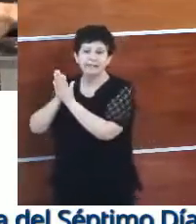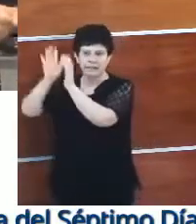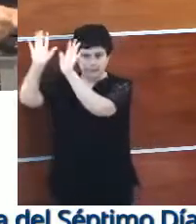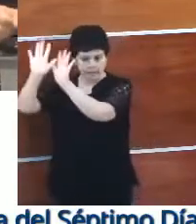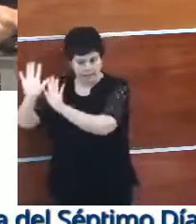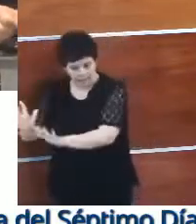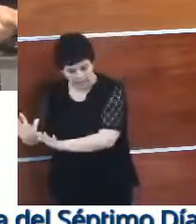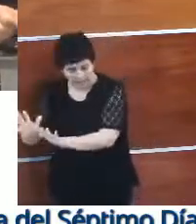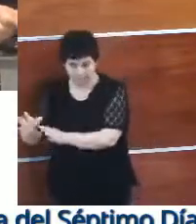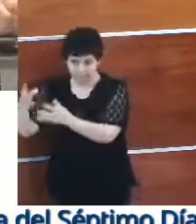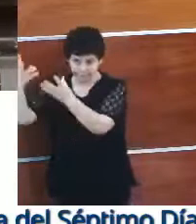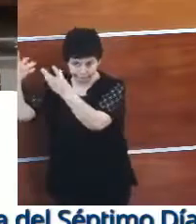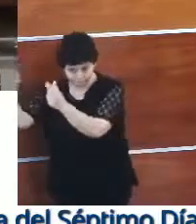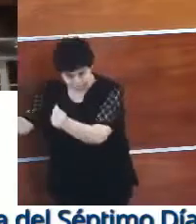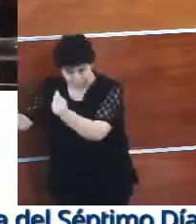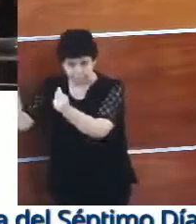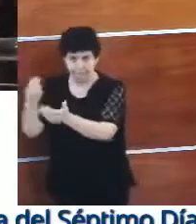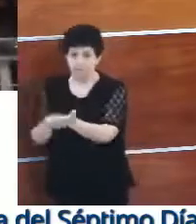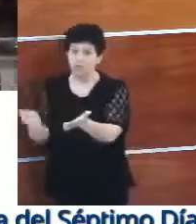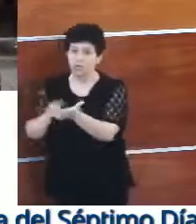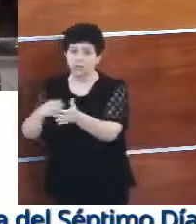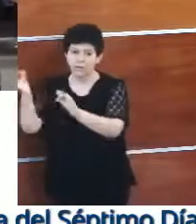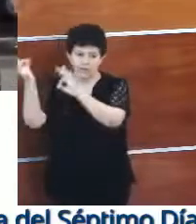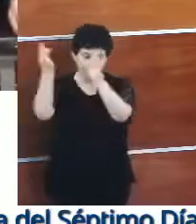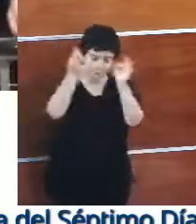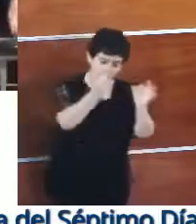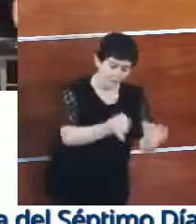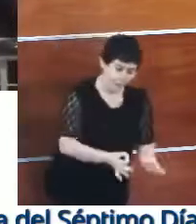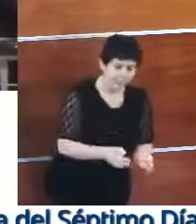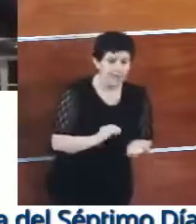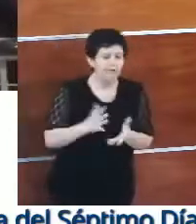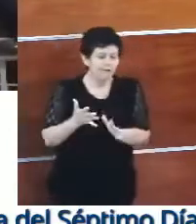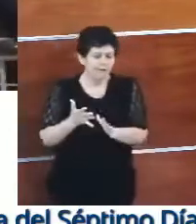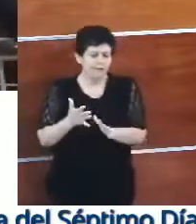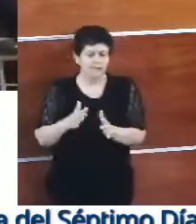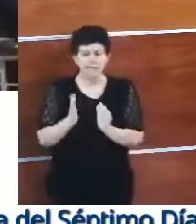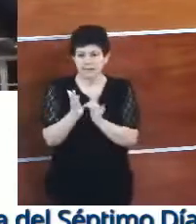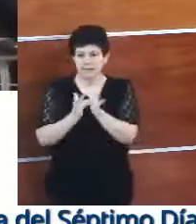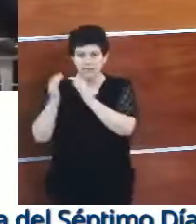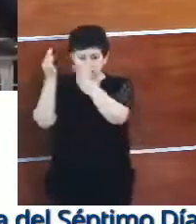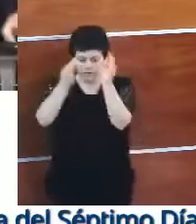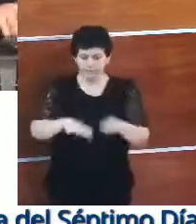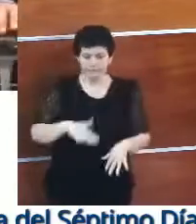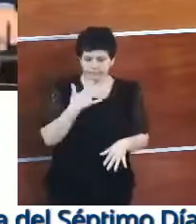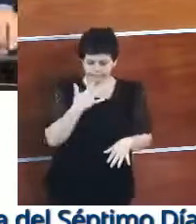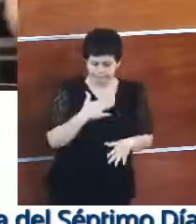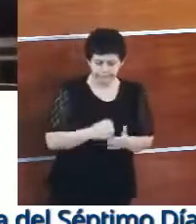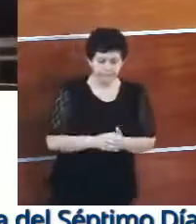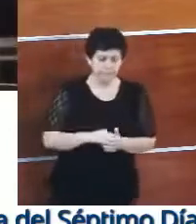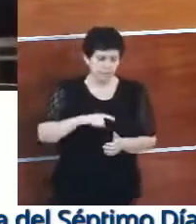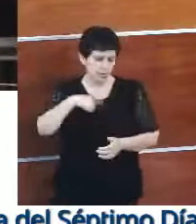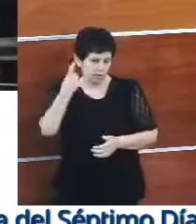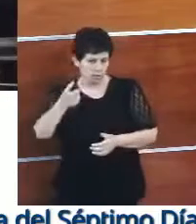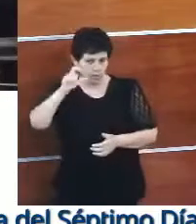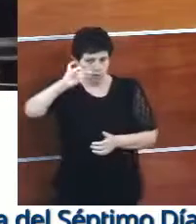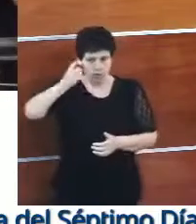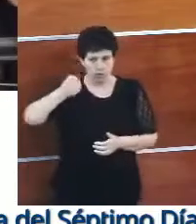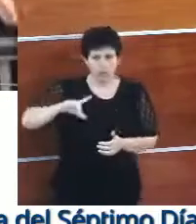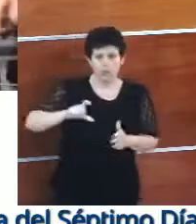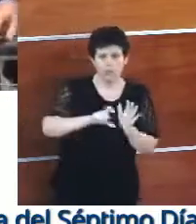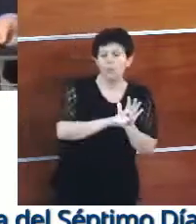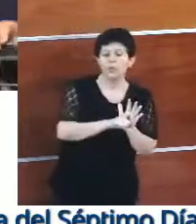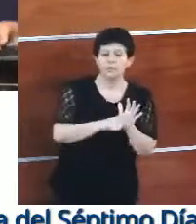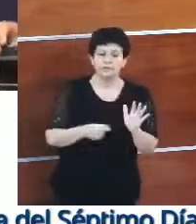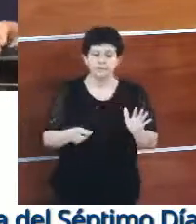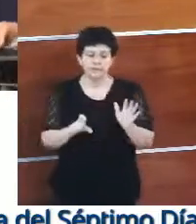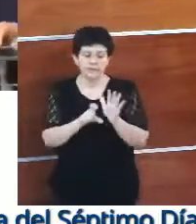Vuelve. Ese es el concepto que tenemos de la segunda venida de Jesús. El siguiente término está en Lucas 17:30,